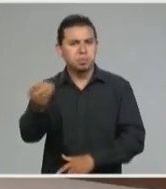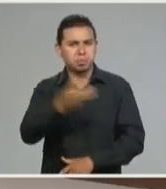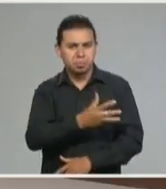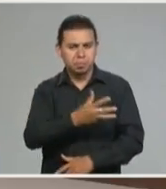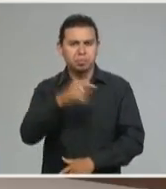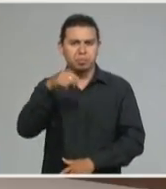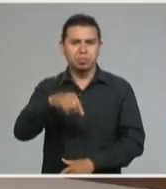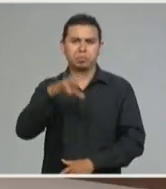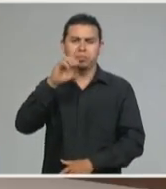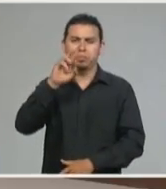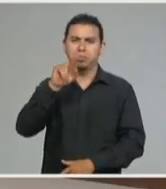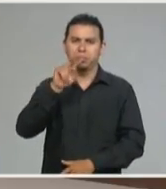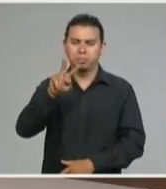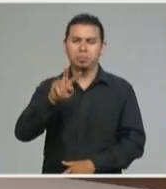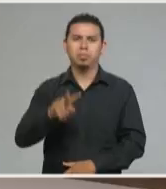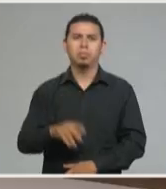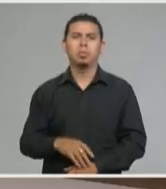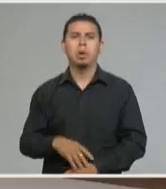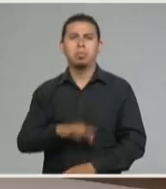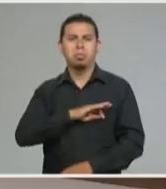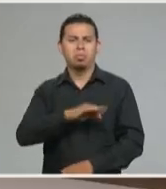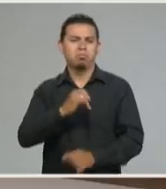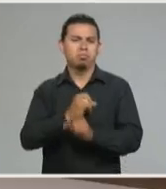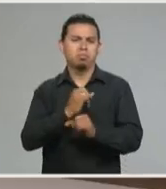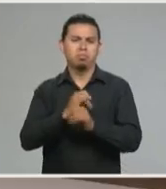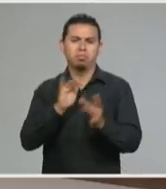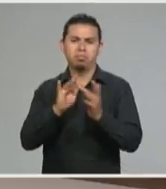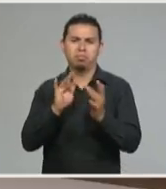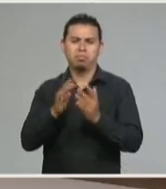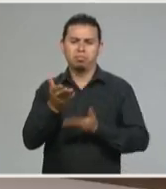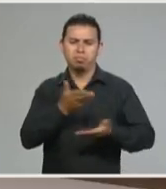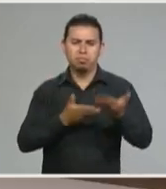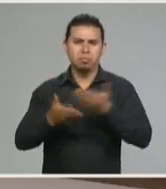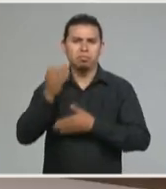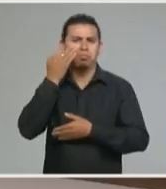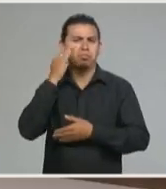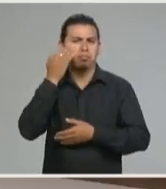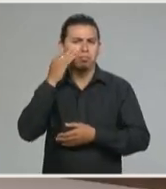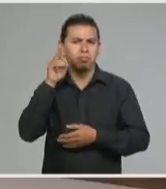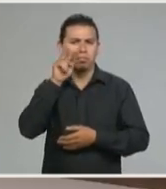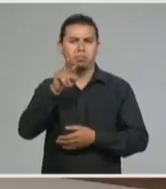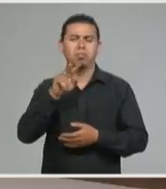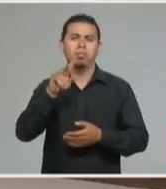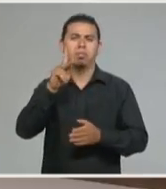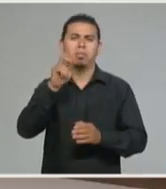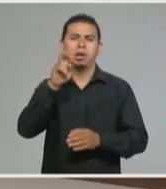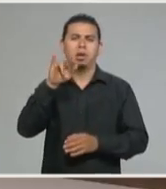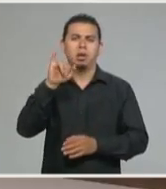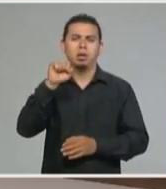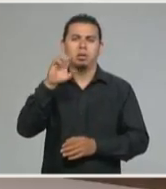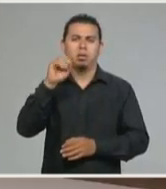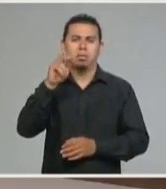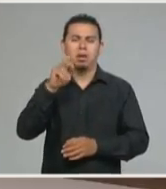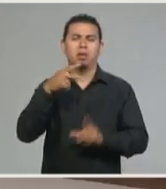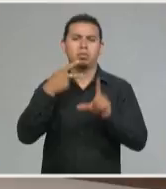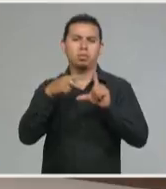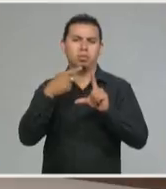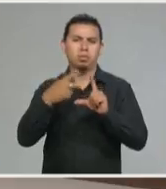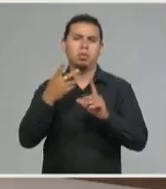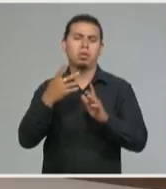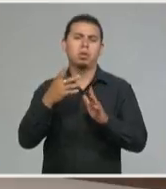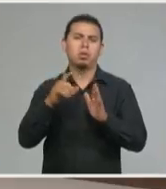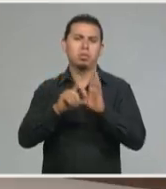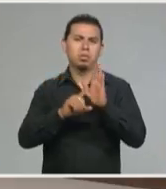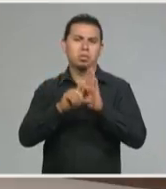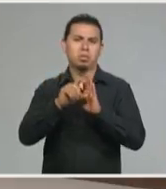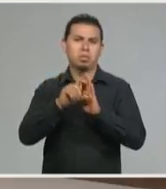a través de la señal y a través también de las redes sociales, en donde puede seguirnos Facebook, Periscope, en YouTube y a través de la cuenta